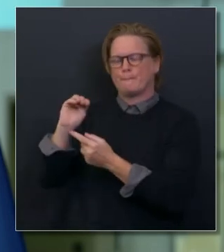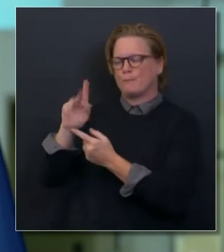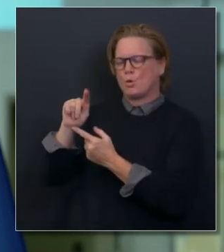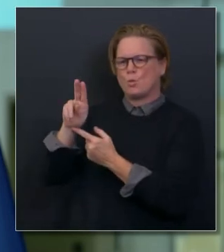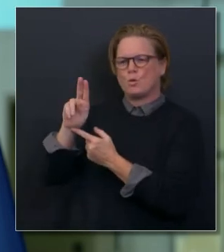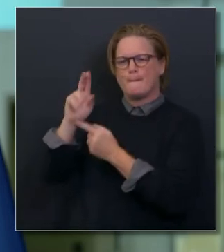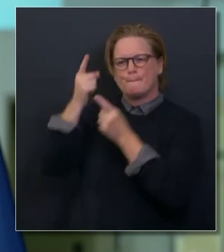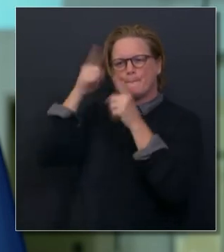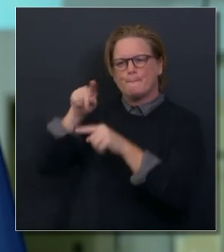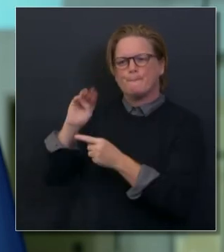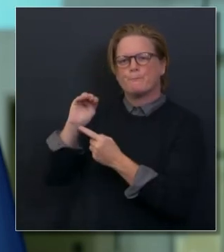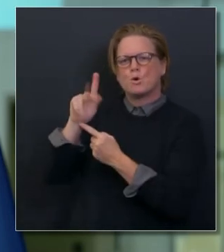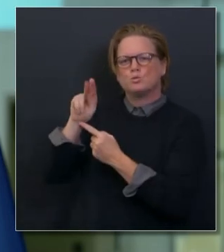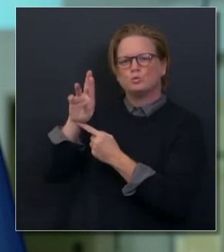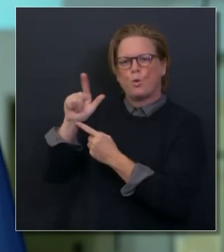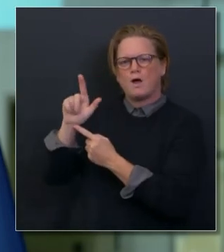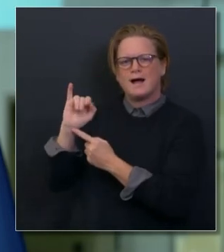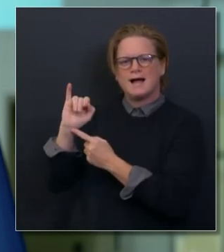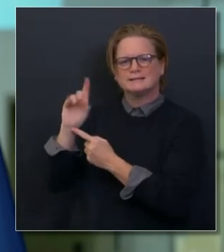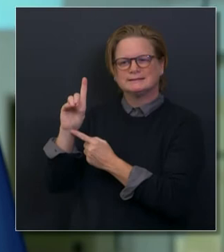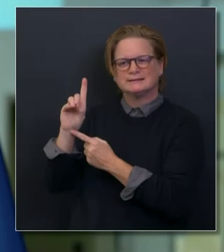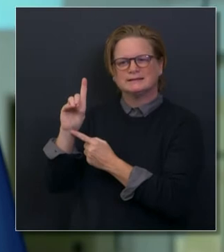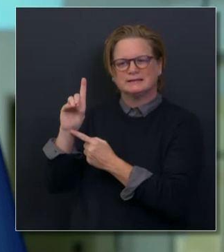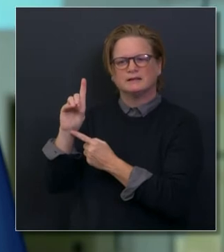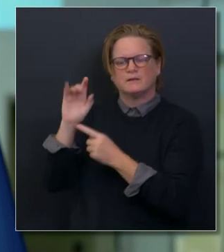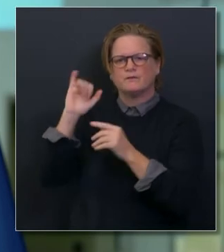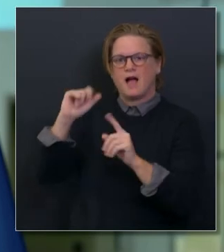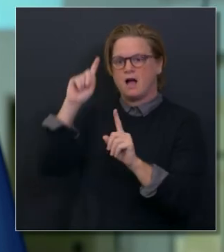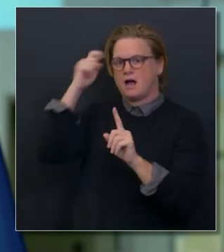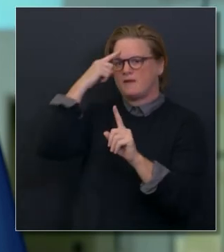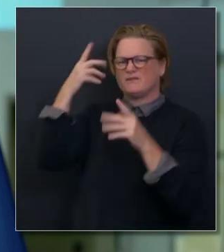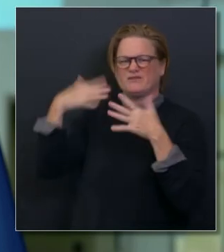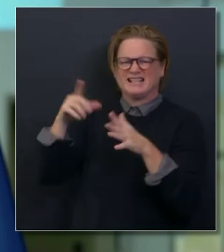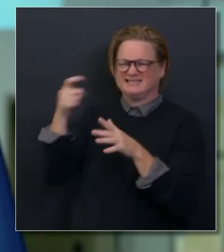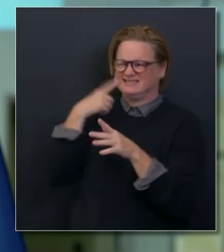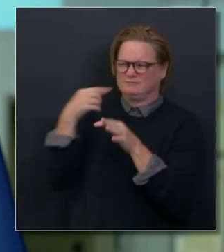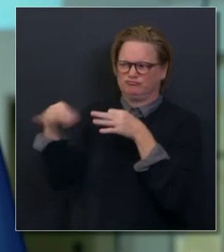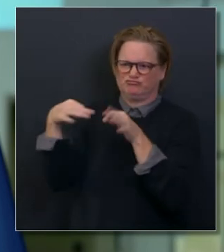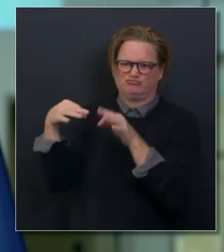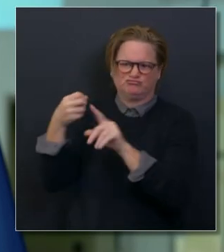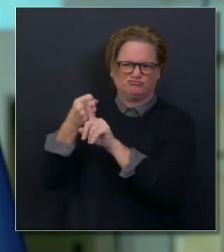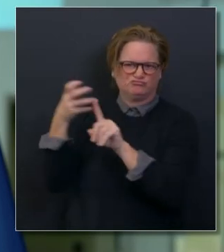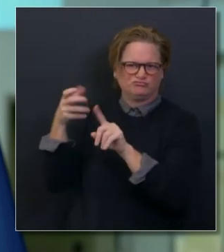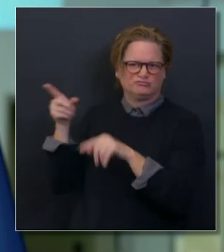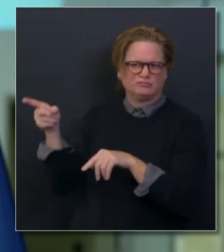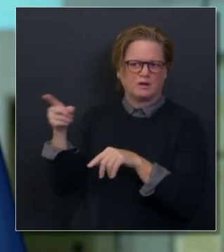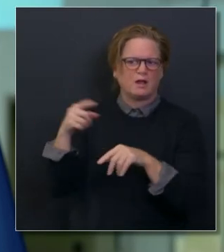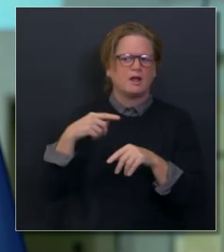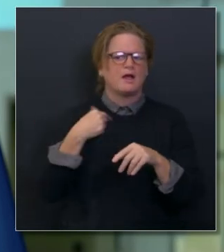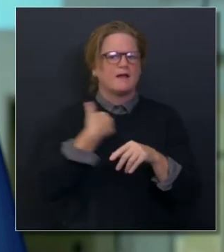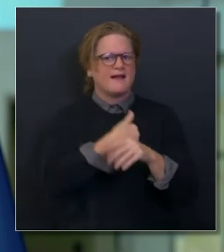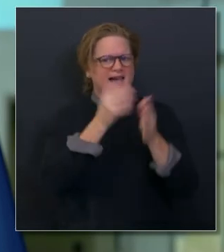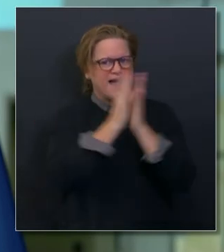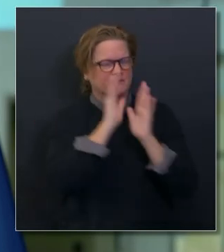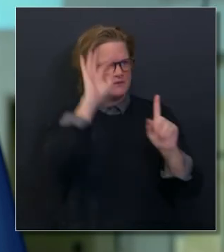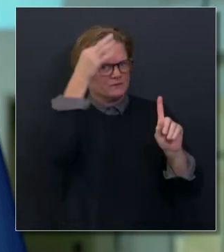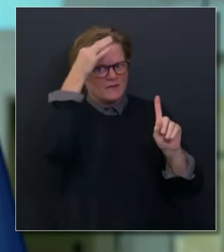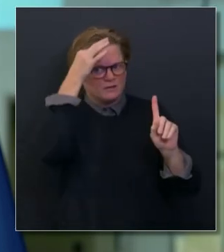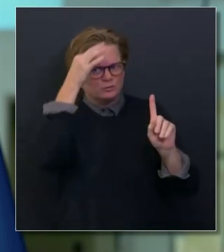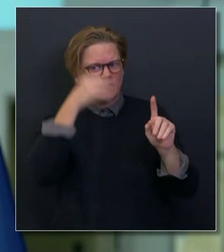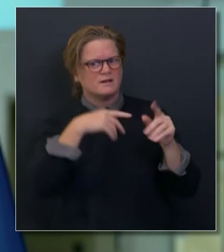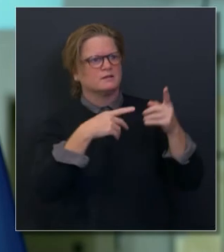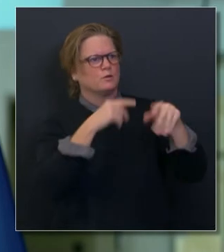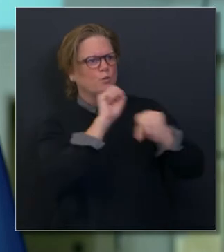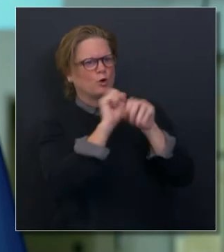tenemos recursos federales que, como dijo el gobernador, hemos estado solicitando esto, que tiene que ver con el personal que